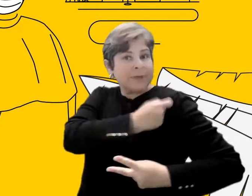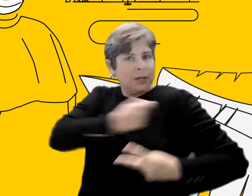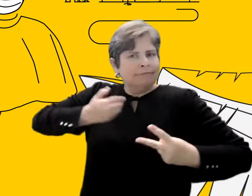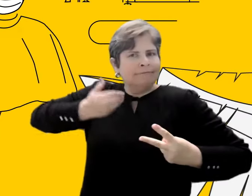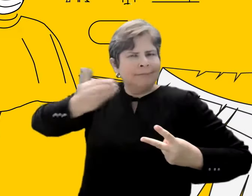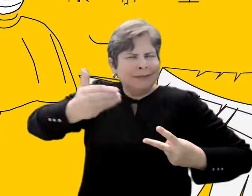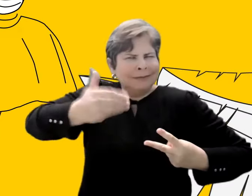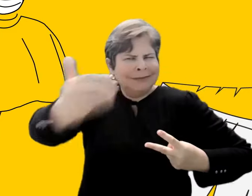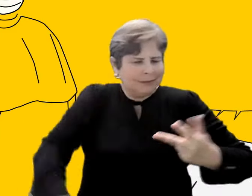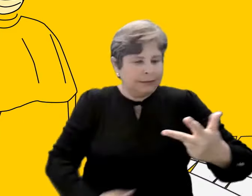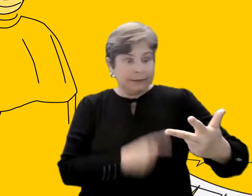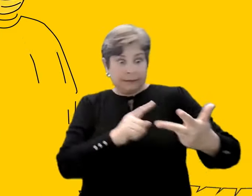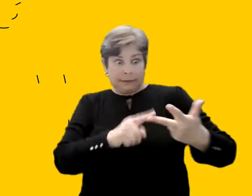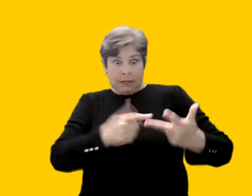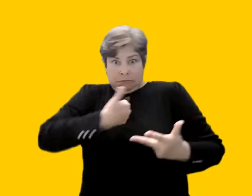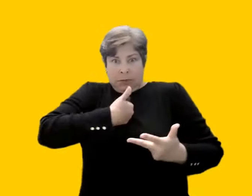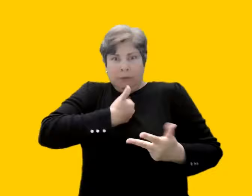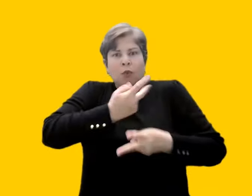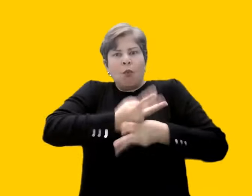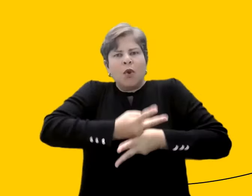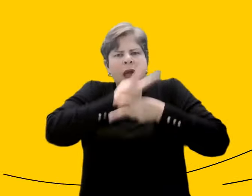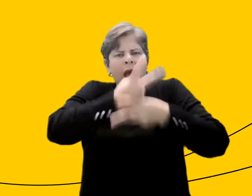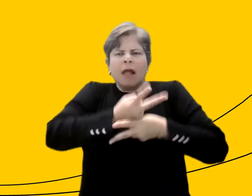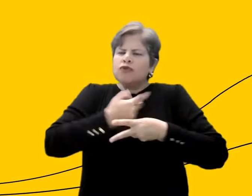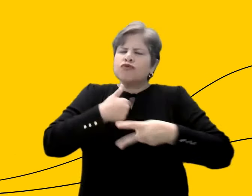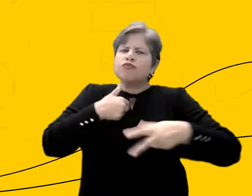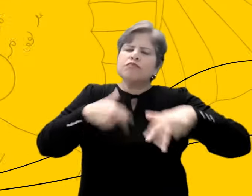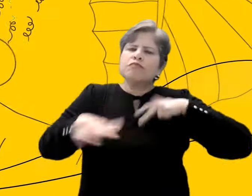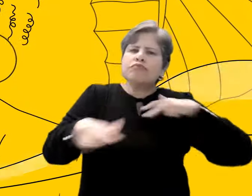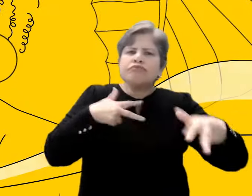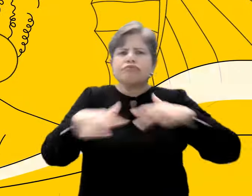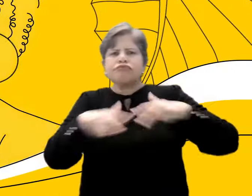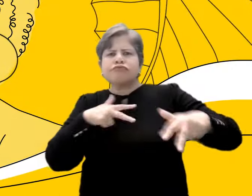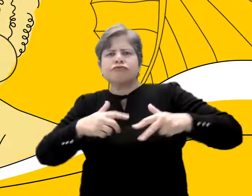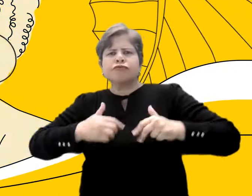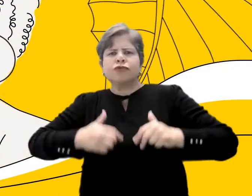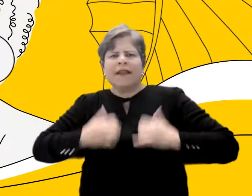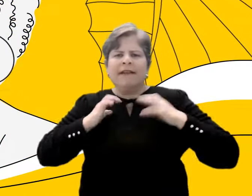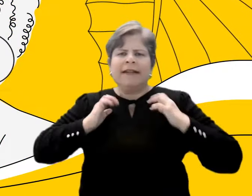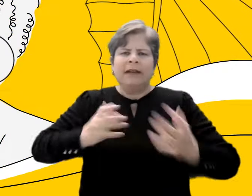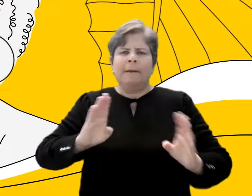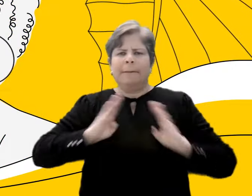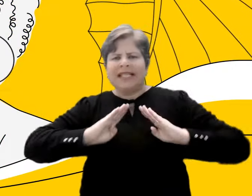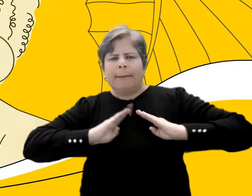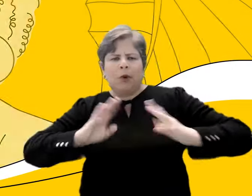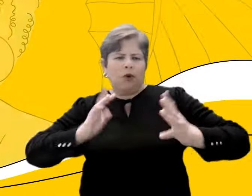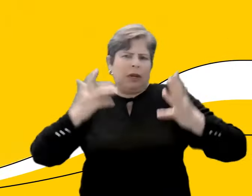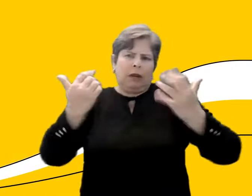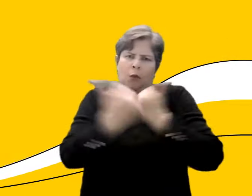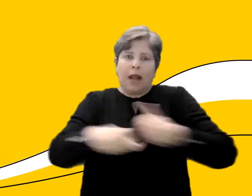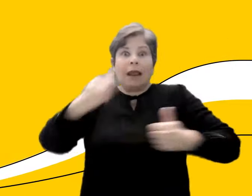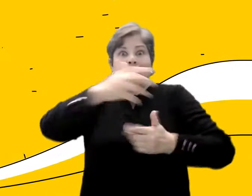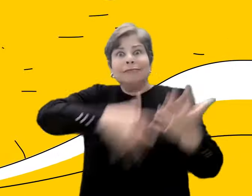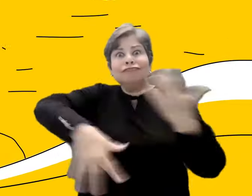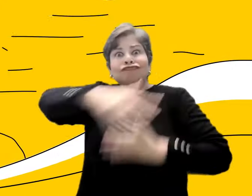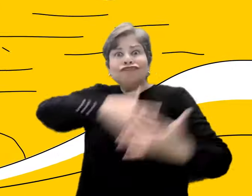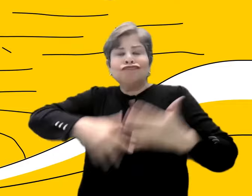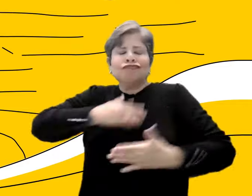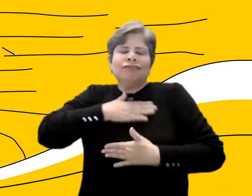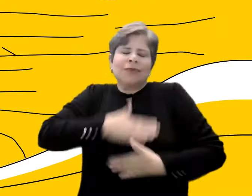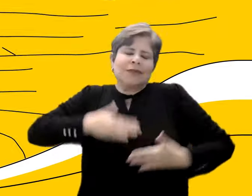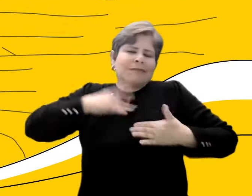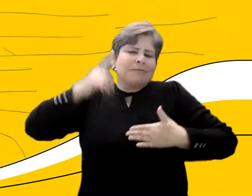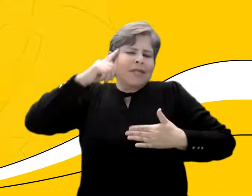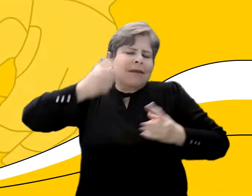tu vacunación al día yendo por tus boosters, practicar el autocuidado a diario con rutinas de actividad física, social y de recreación,